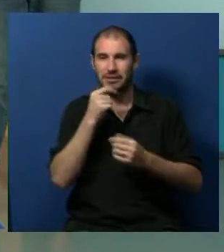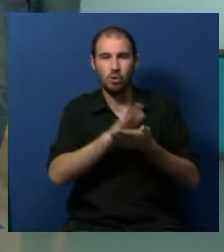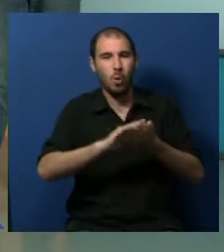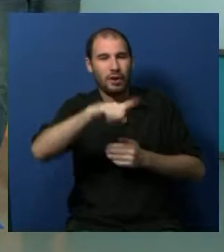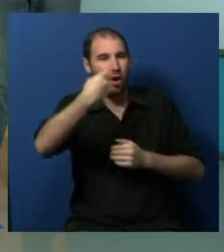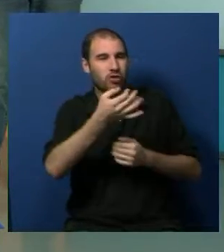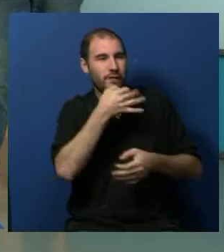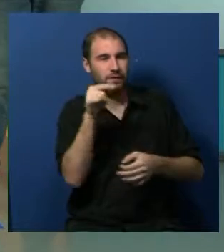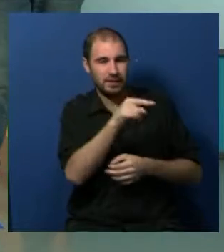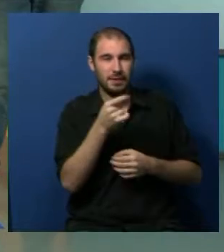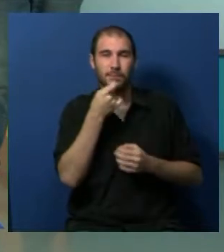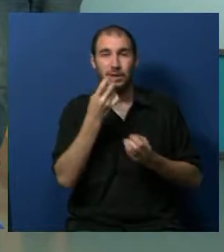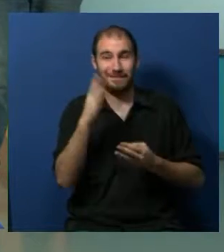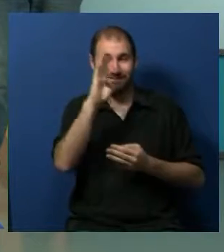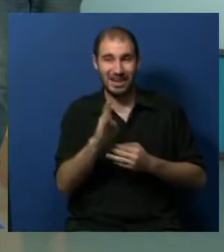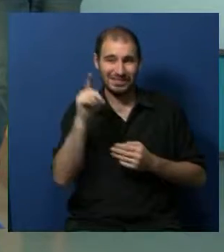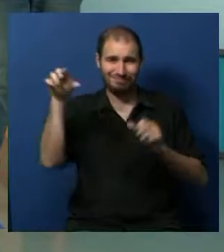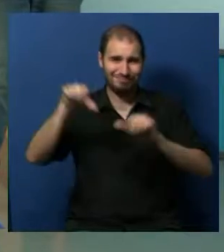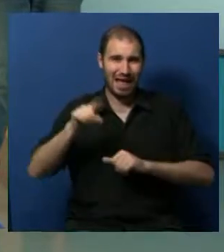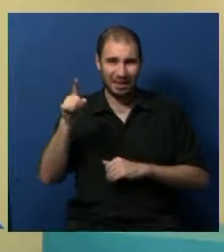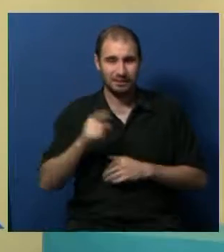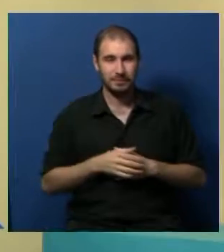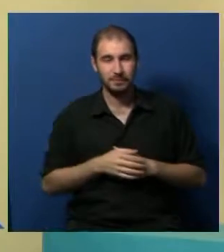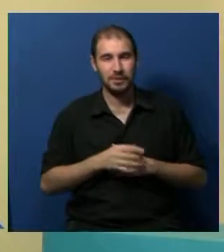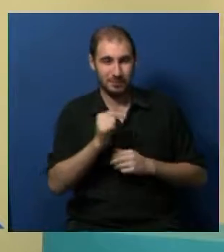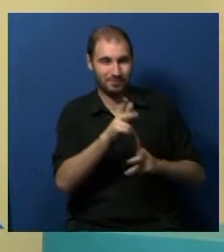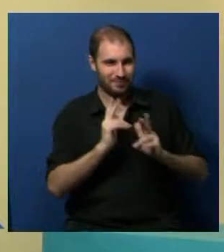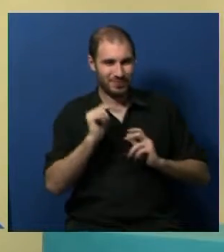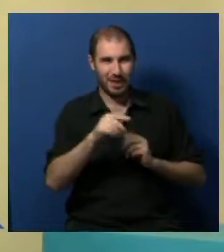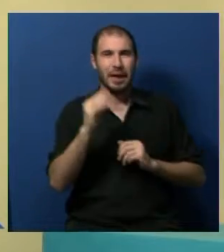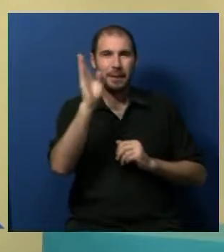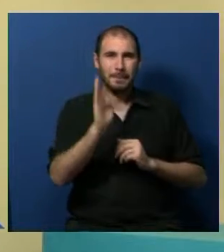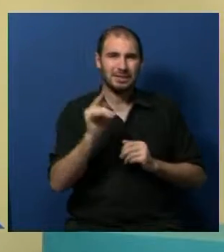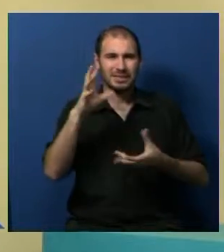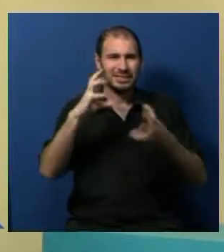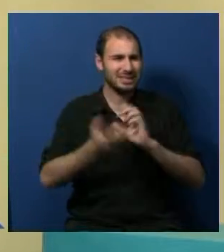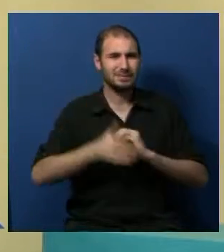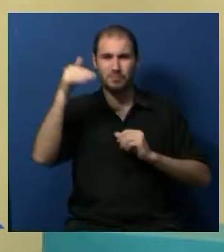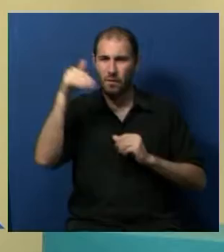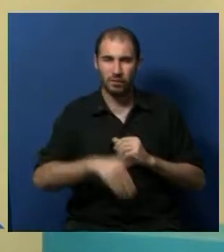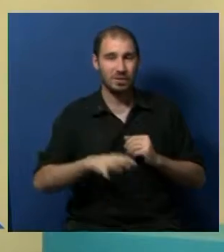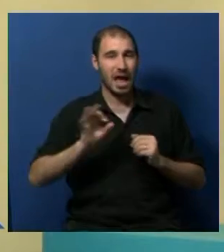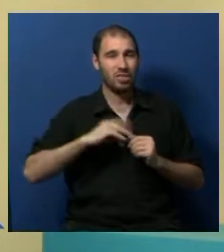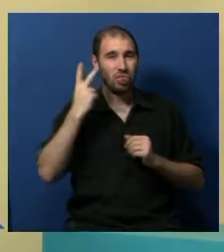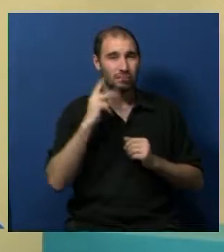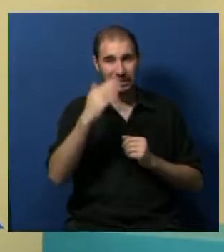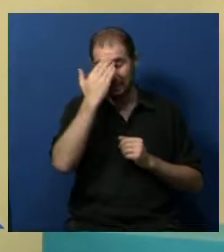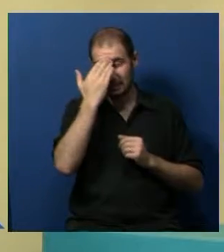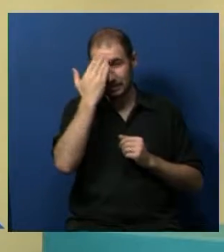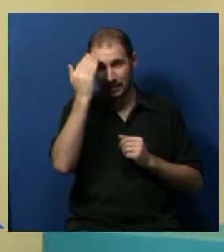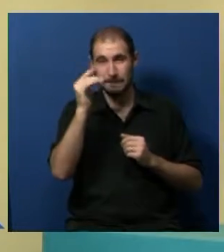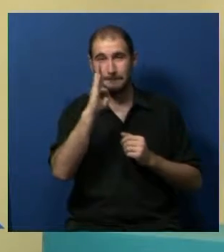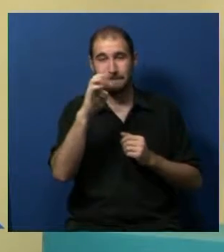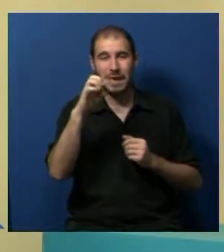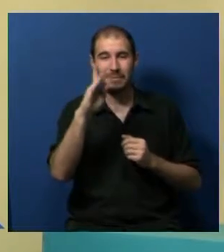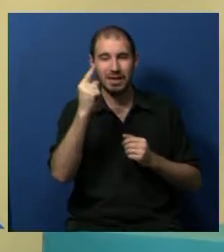lados para vender, teniendo en cuenta que, Brasil no está bien? Bien, como vos decís, Brasil viene de una crisis muy profunda. En el año 2015... el PBI, la